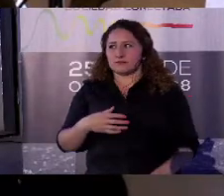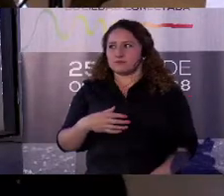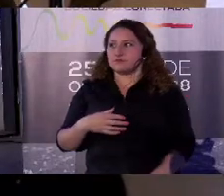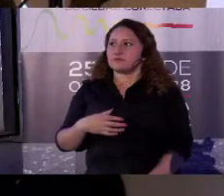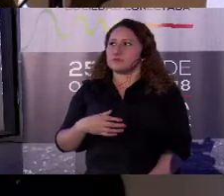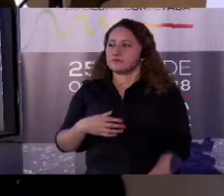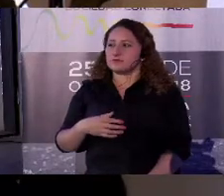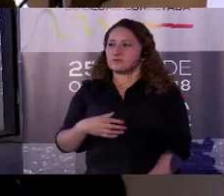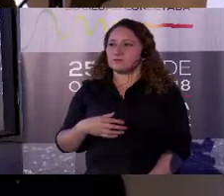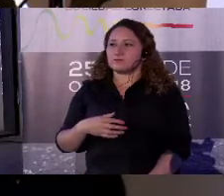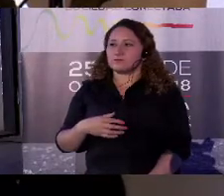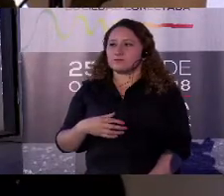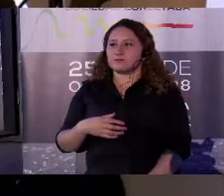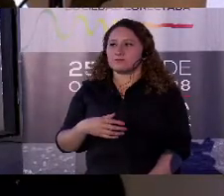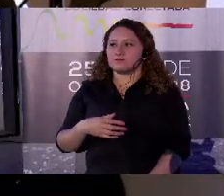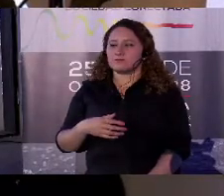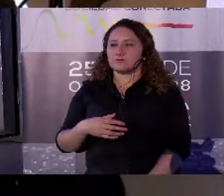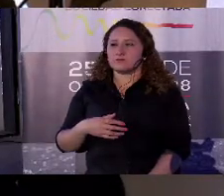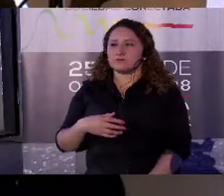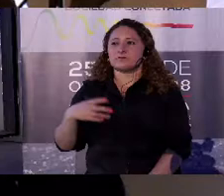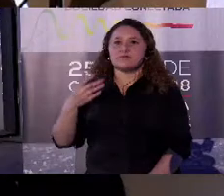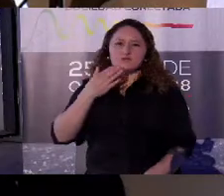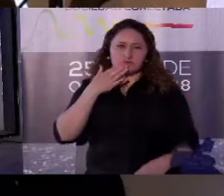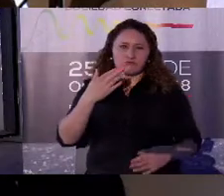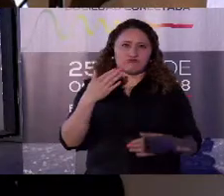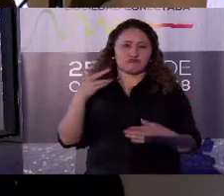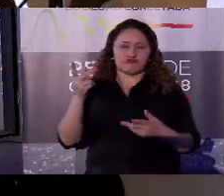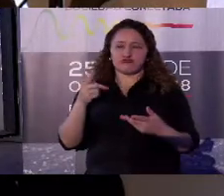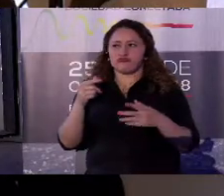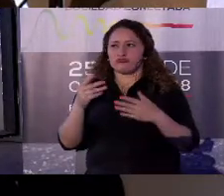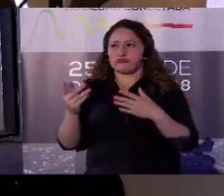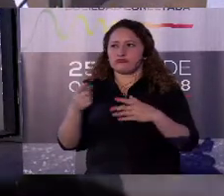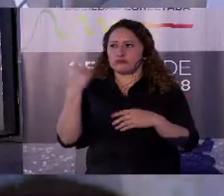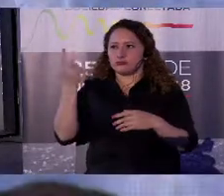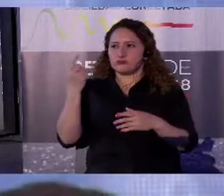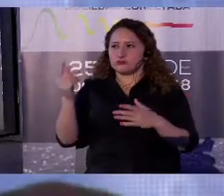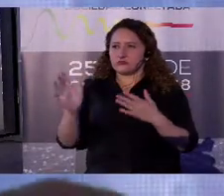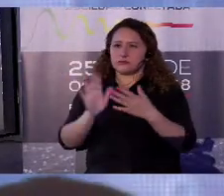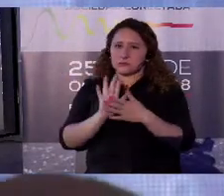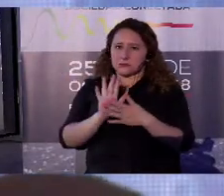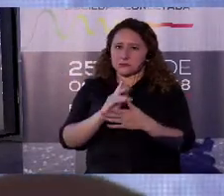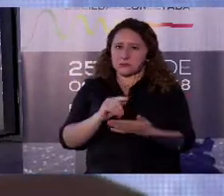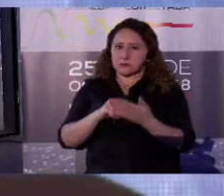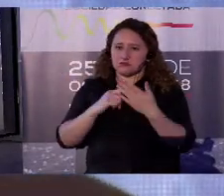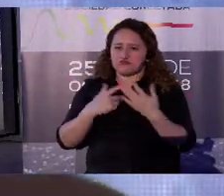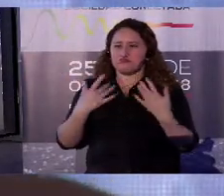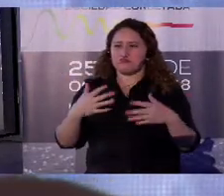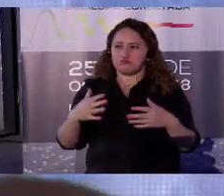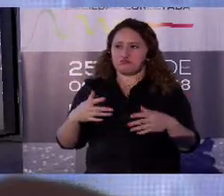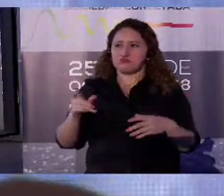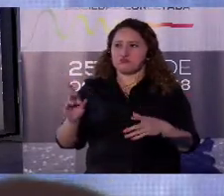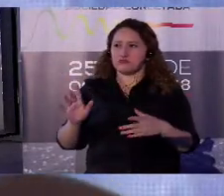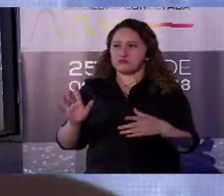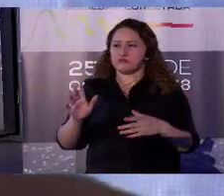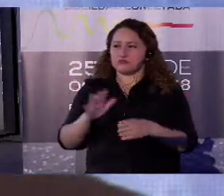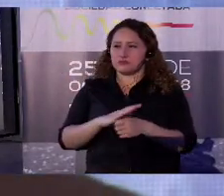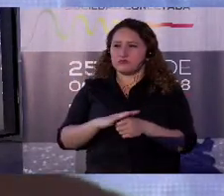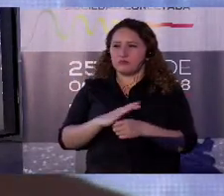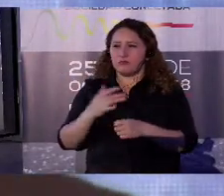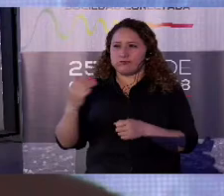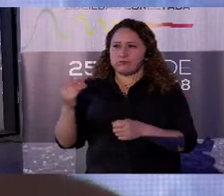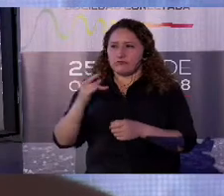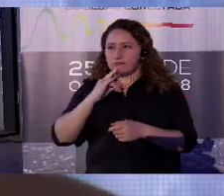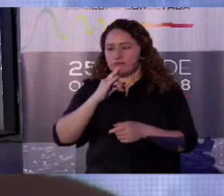Inclusive sin hablar de la subasta del mes entrante, nos dio un buen panorama de lo que está sucediendo en